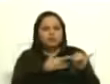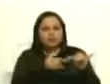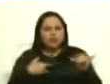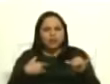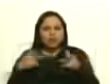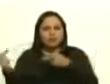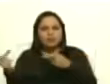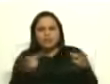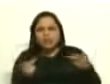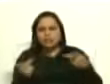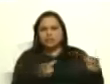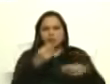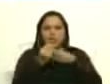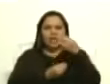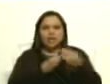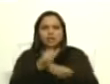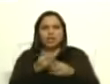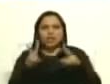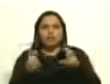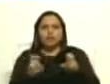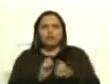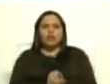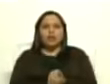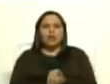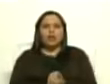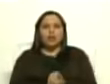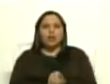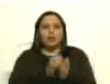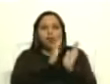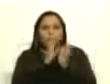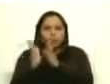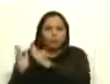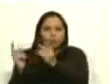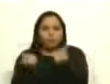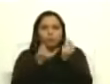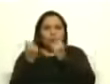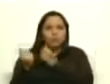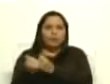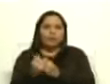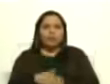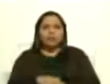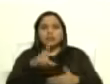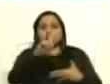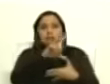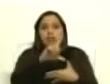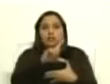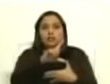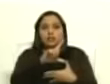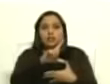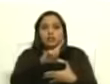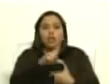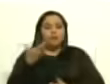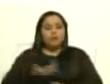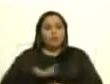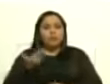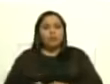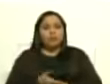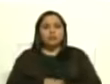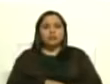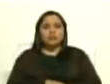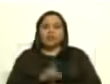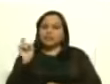convocatoria que se ha hecho, una nueva arquitectura financiera regional, es imprescindible. Es imprescindible si de